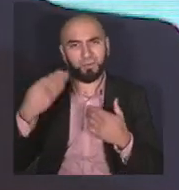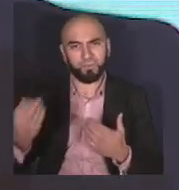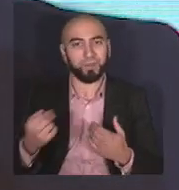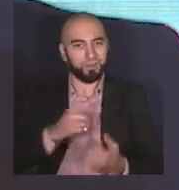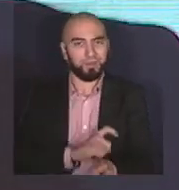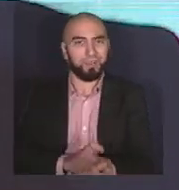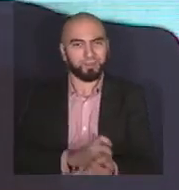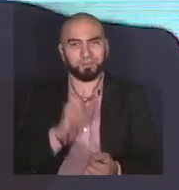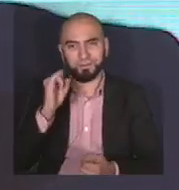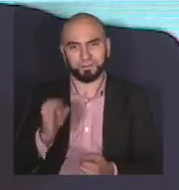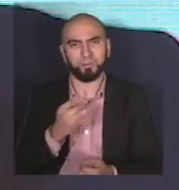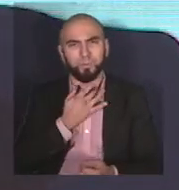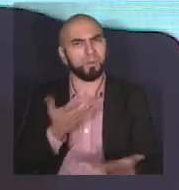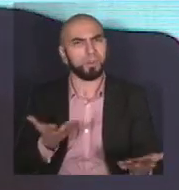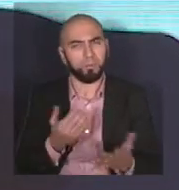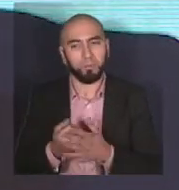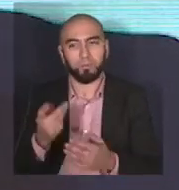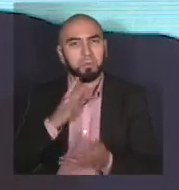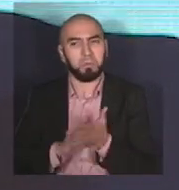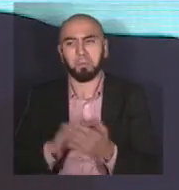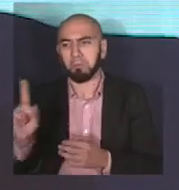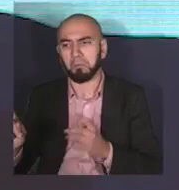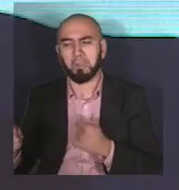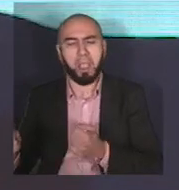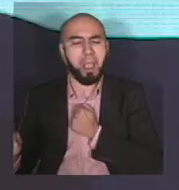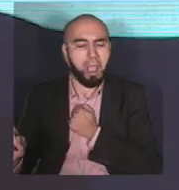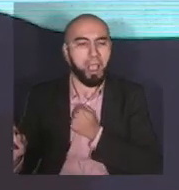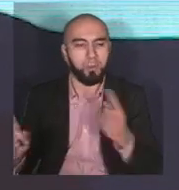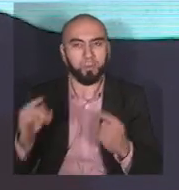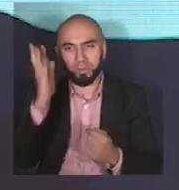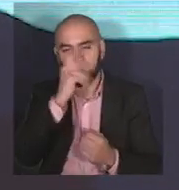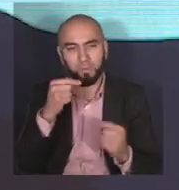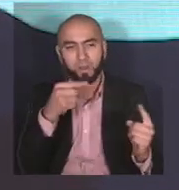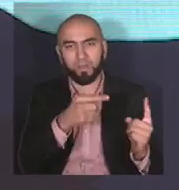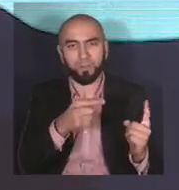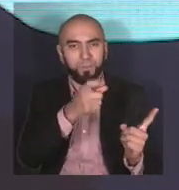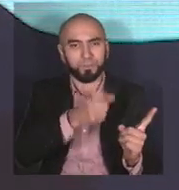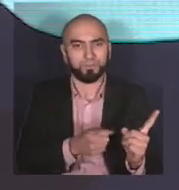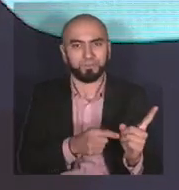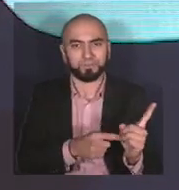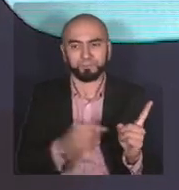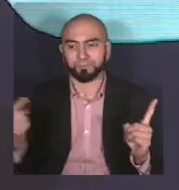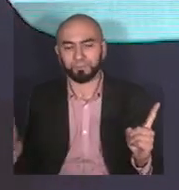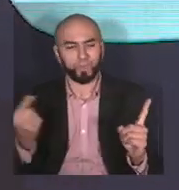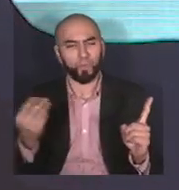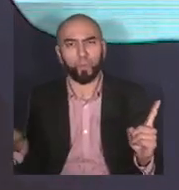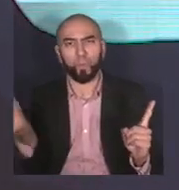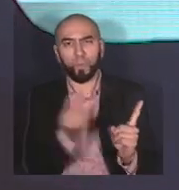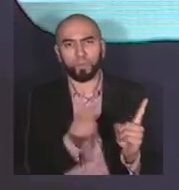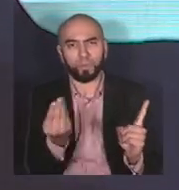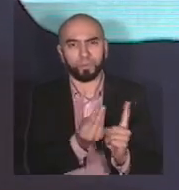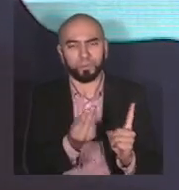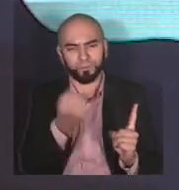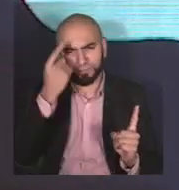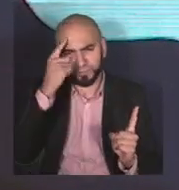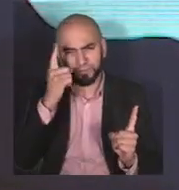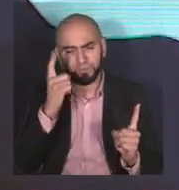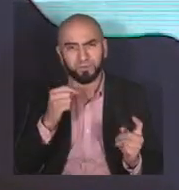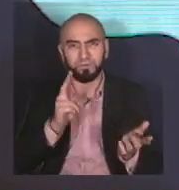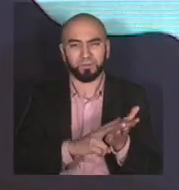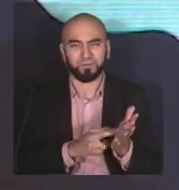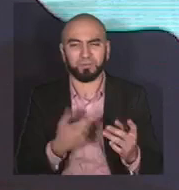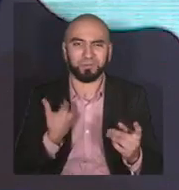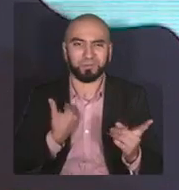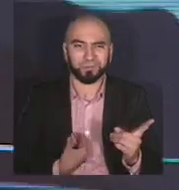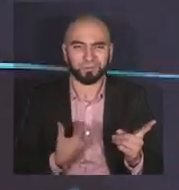carácter, porque amas a Manuel y él es extrovertido, porque te gusta el extrovertismo, pero en fondo estás quemando, estás agotado.